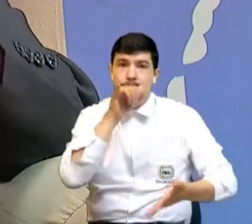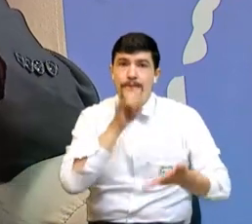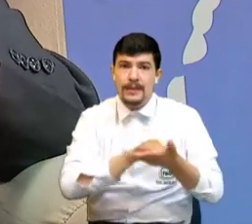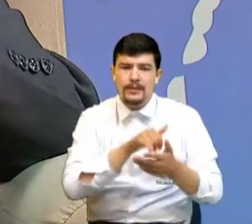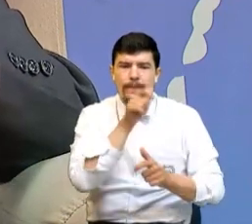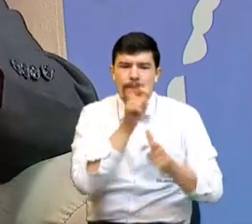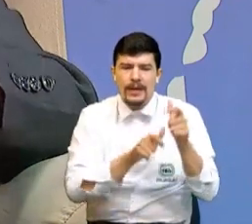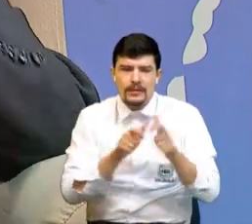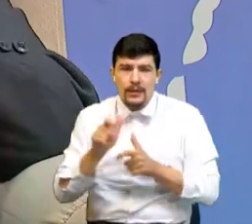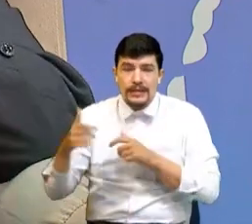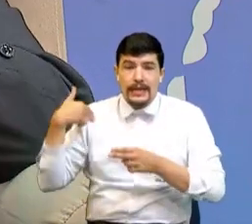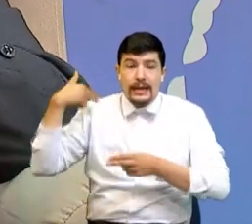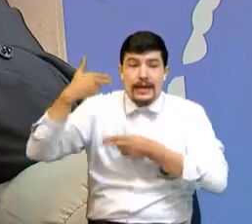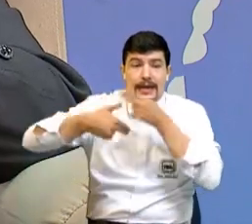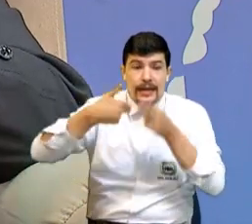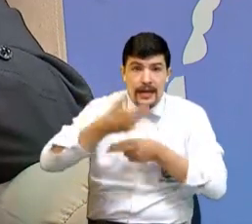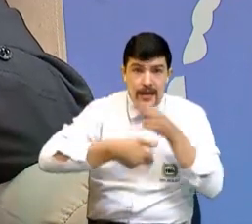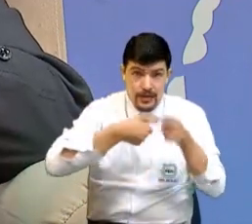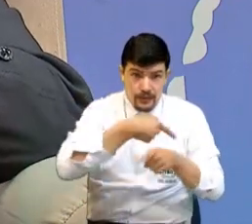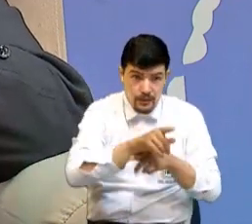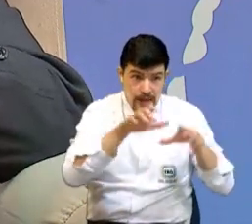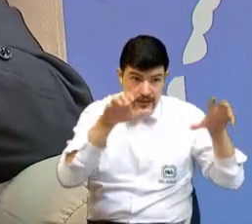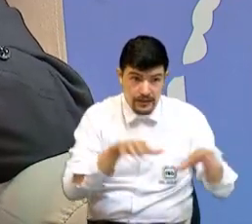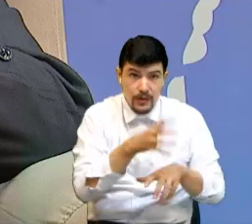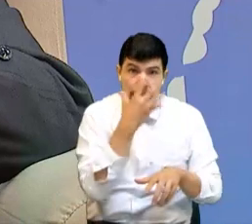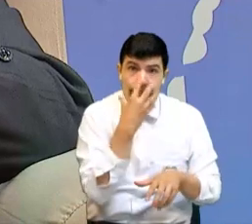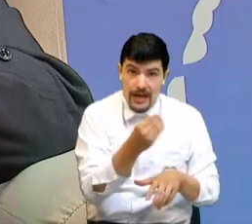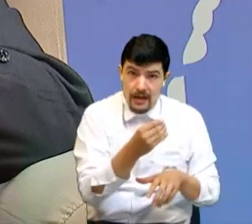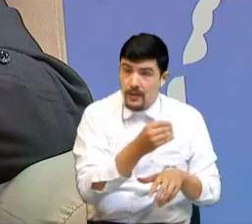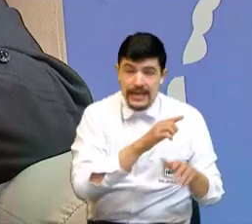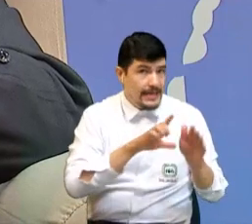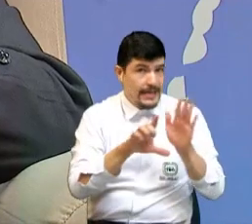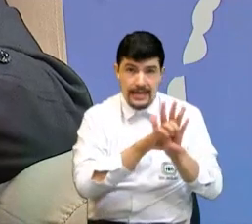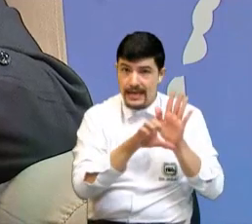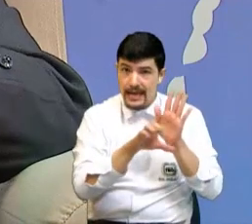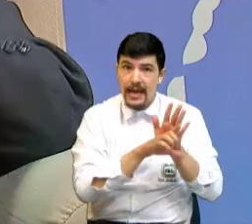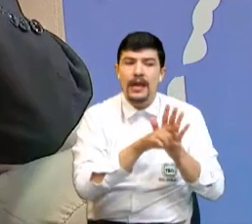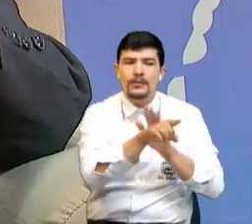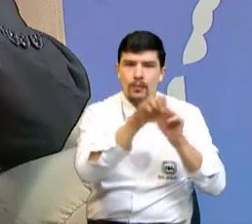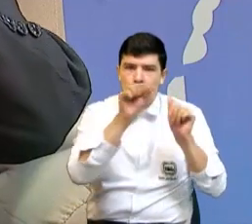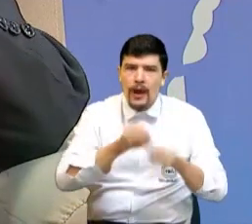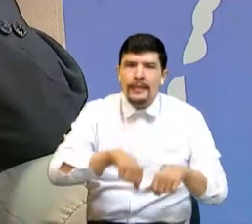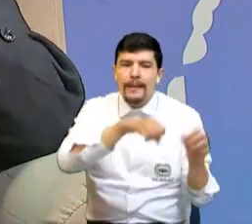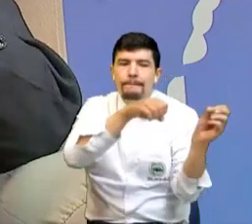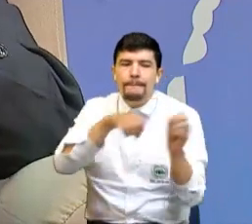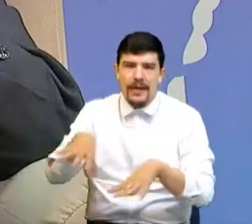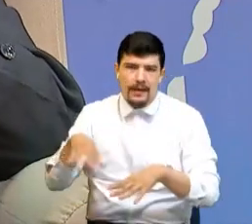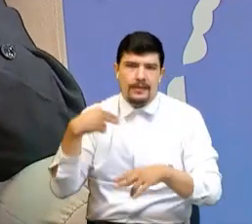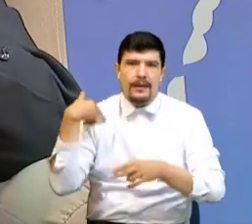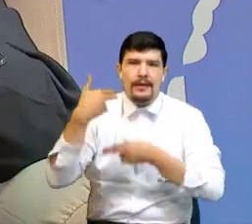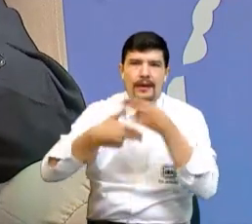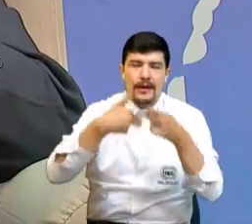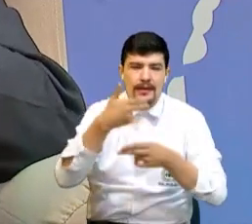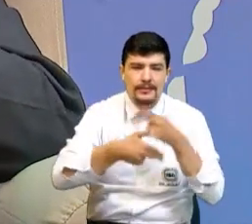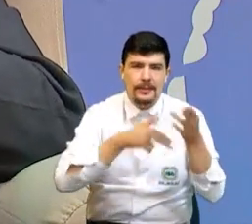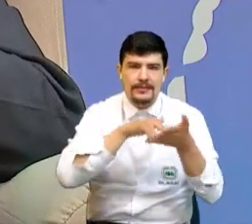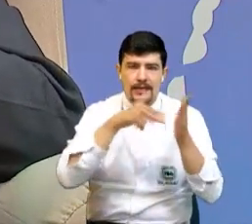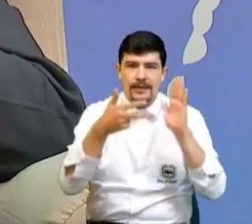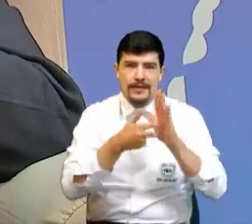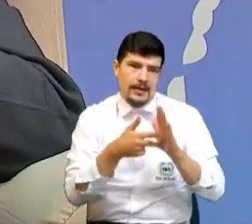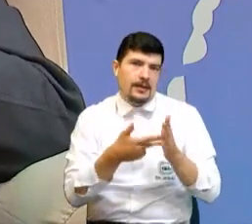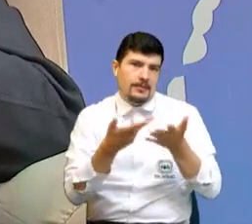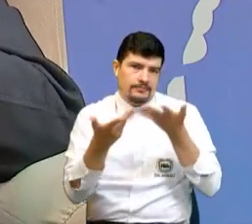las personas a heredar por la comisión de esos hechos delictivos se convertiría ello en una